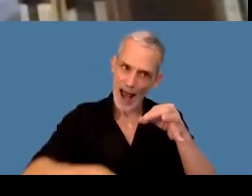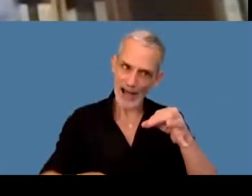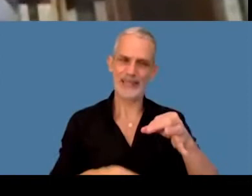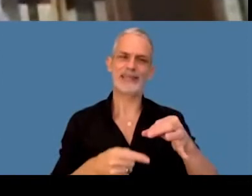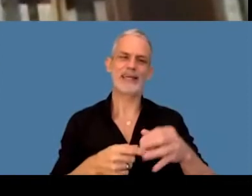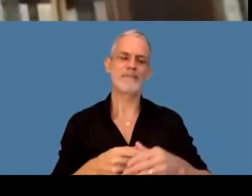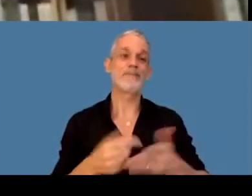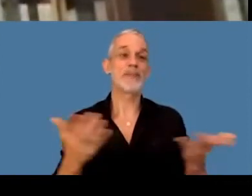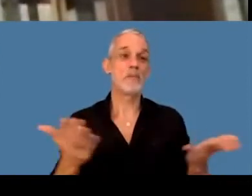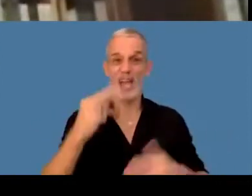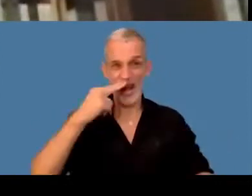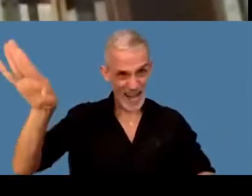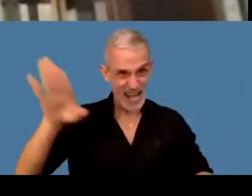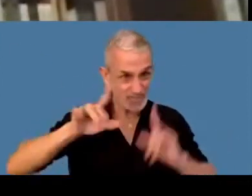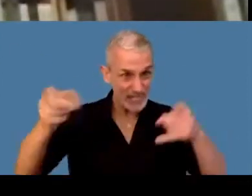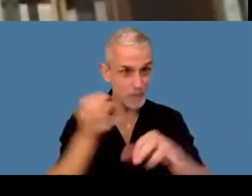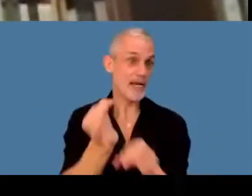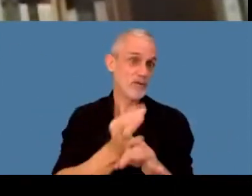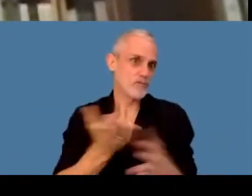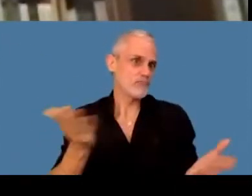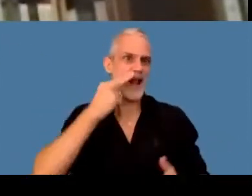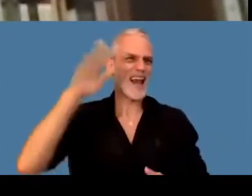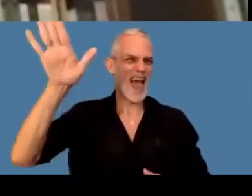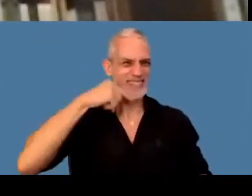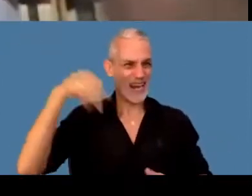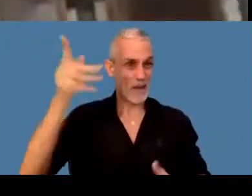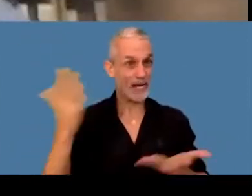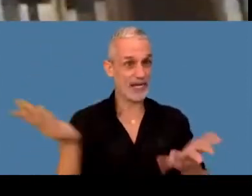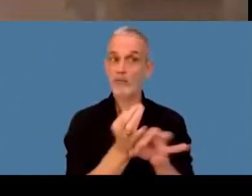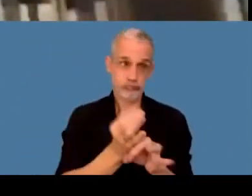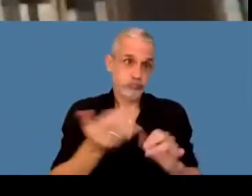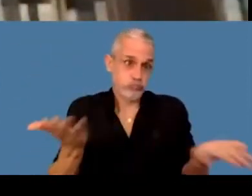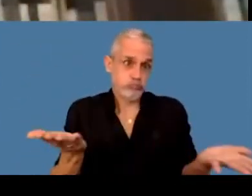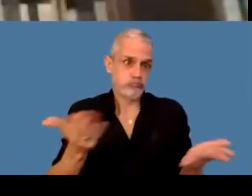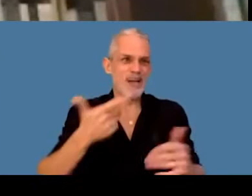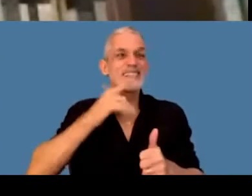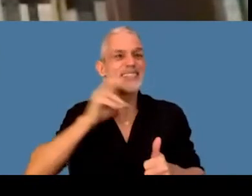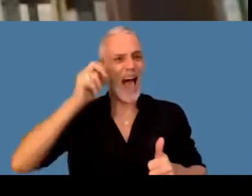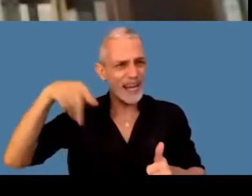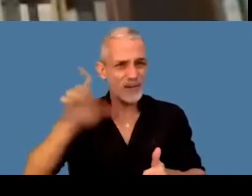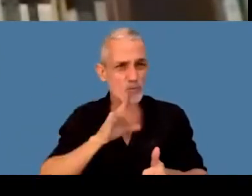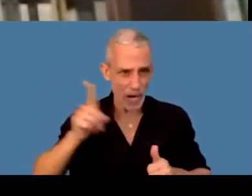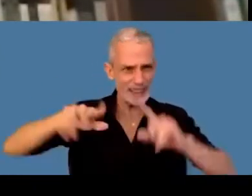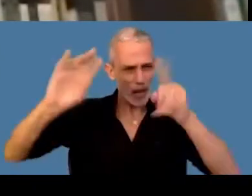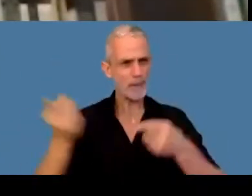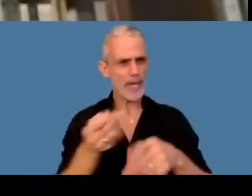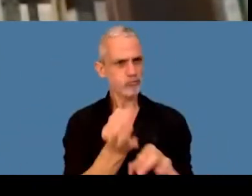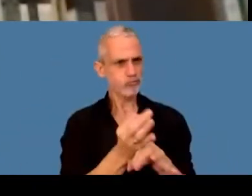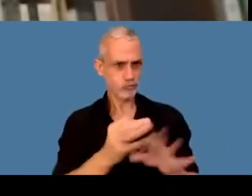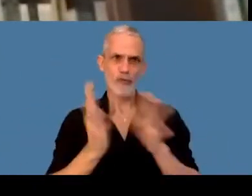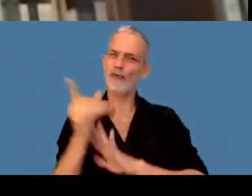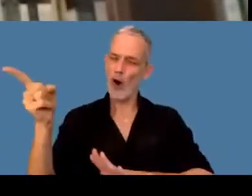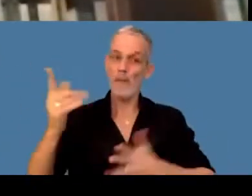Porque los nazis también tenían un sistema educativo. Stalin también tenía un sistema educativo.